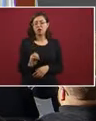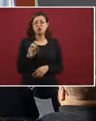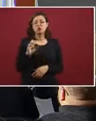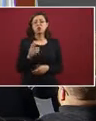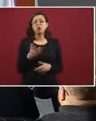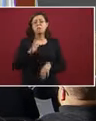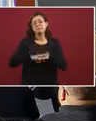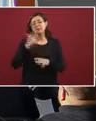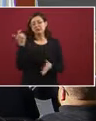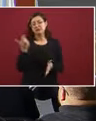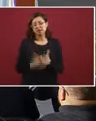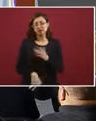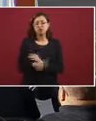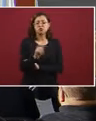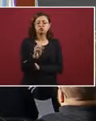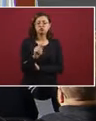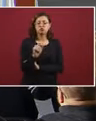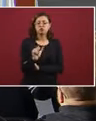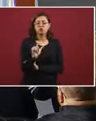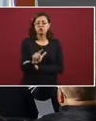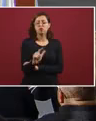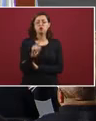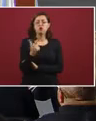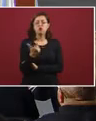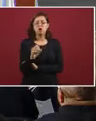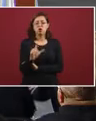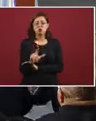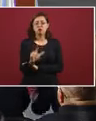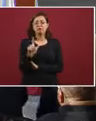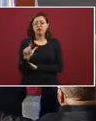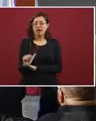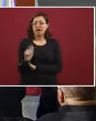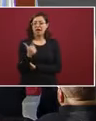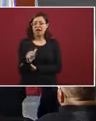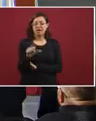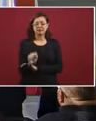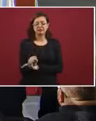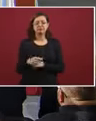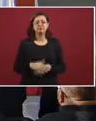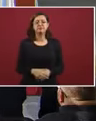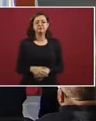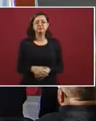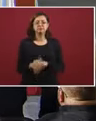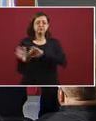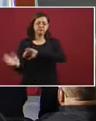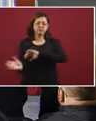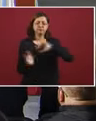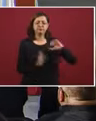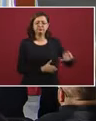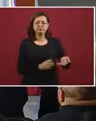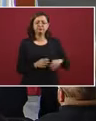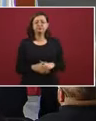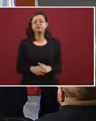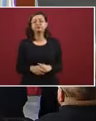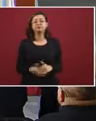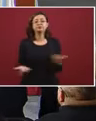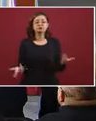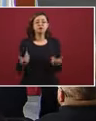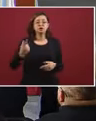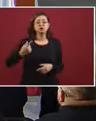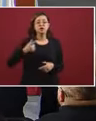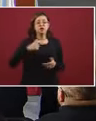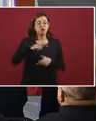son Total, Total, Golf y La Gas. En el siguiente, que es las acciones de verificación